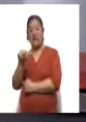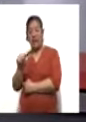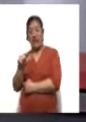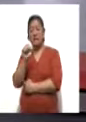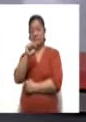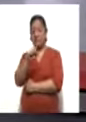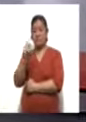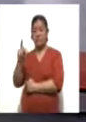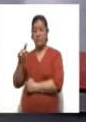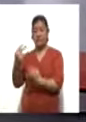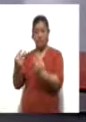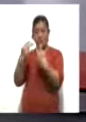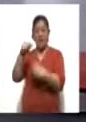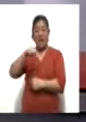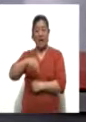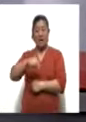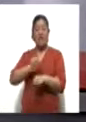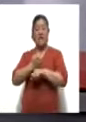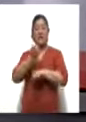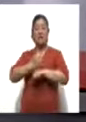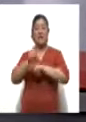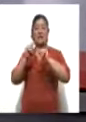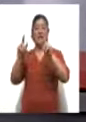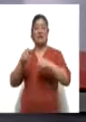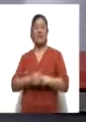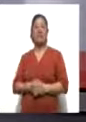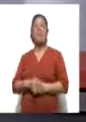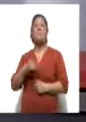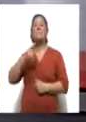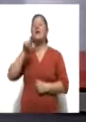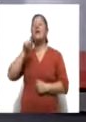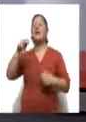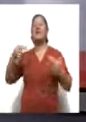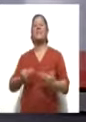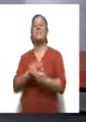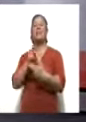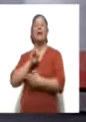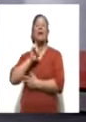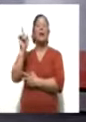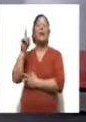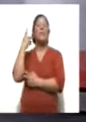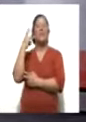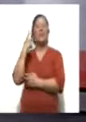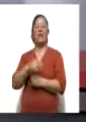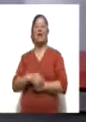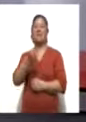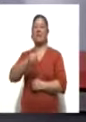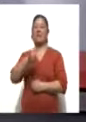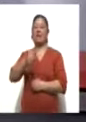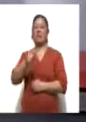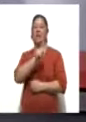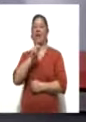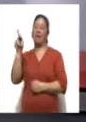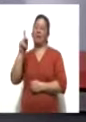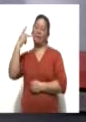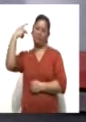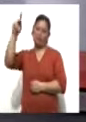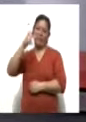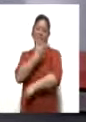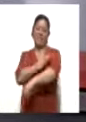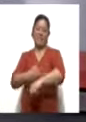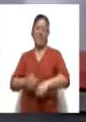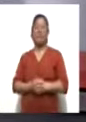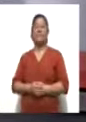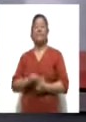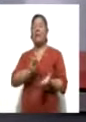ve desde aquí del estado de Tlaxcala, pero que es originaria de Atlixco y envía saludos a toda su familia hasta allá.